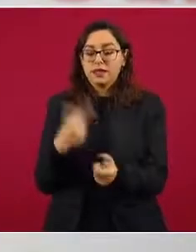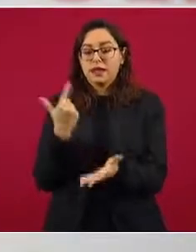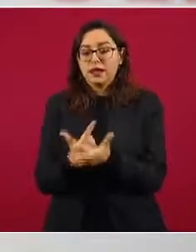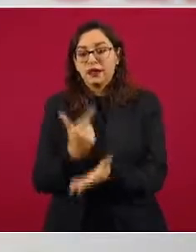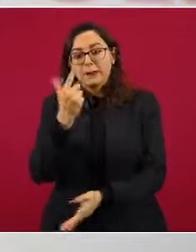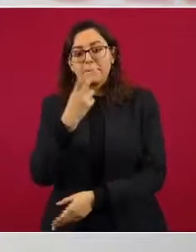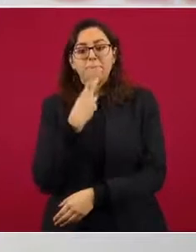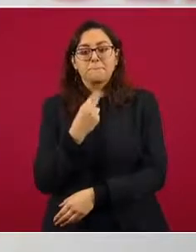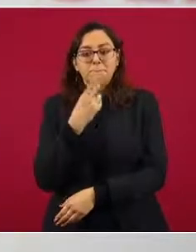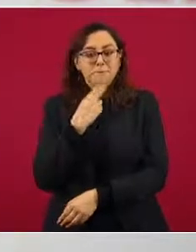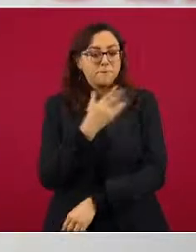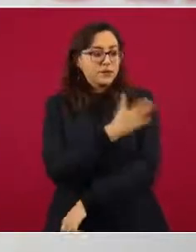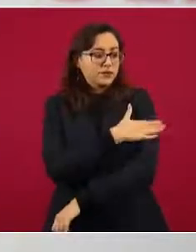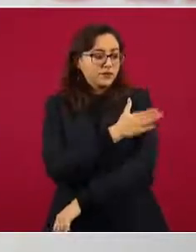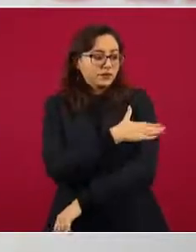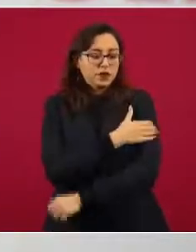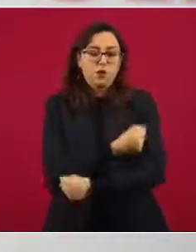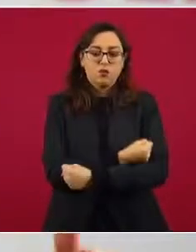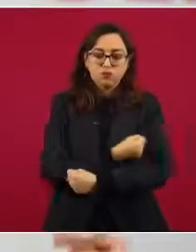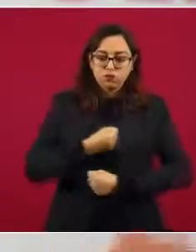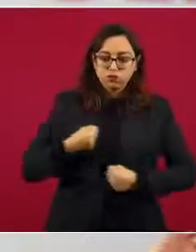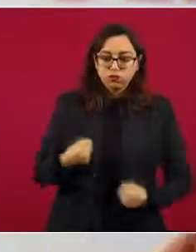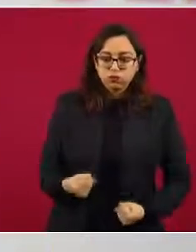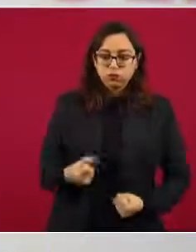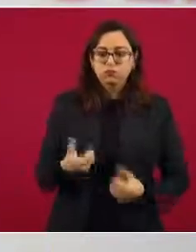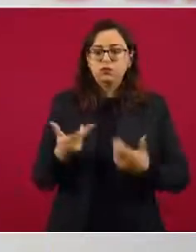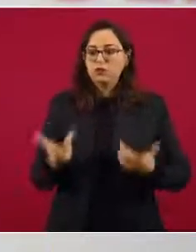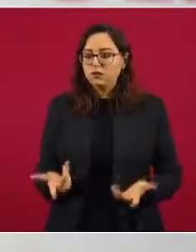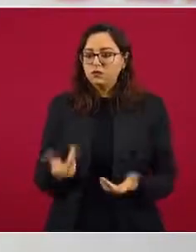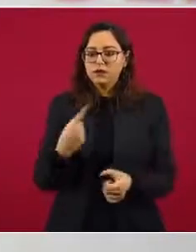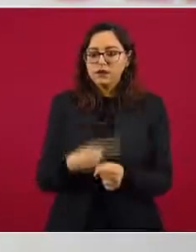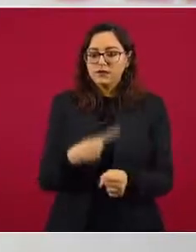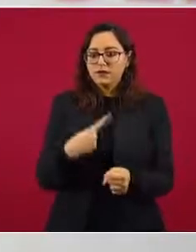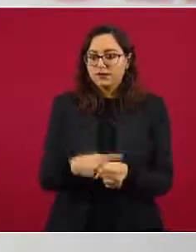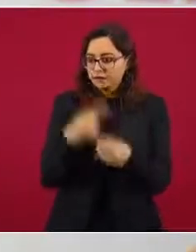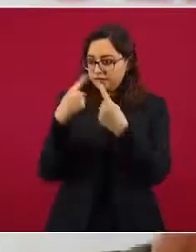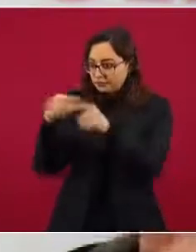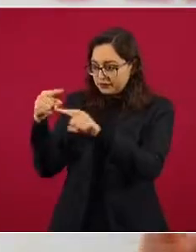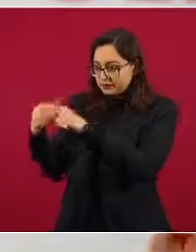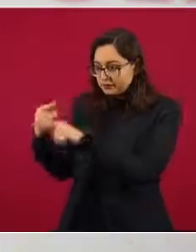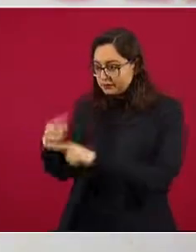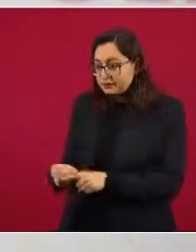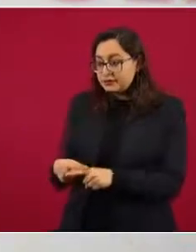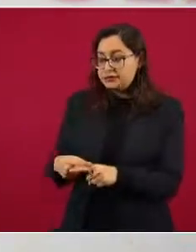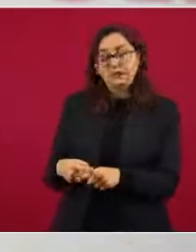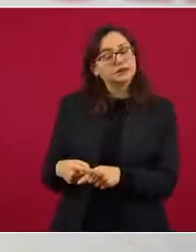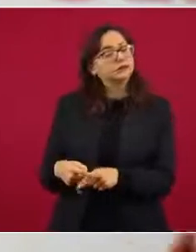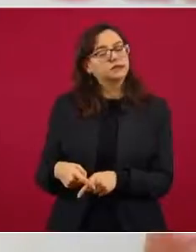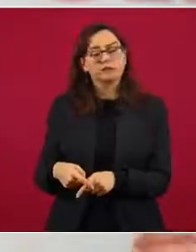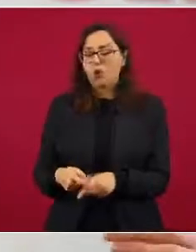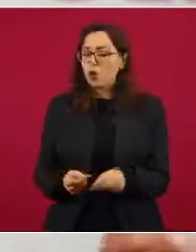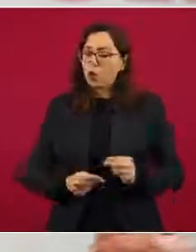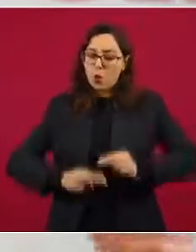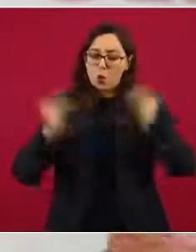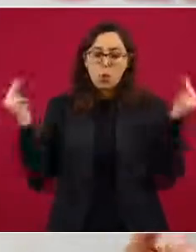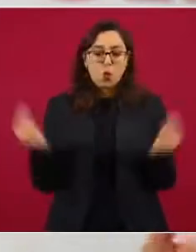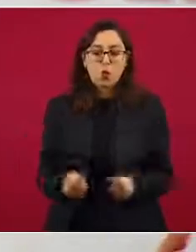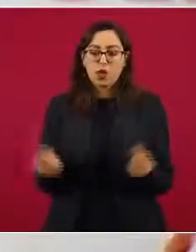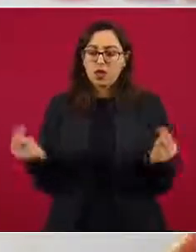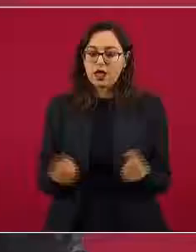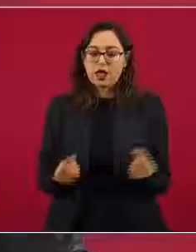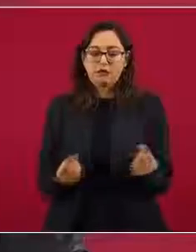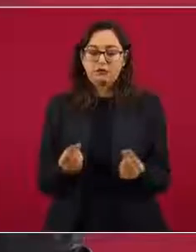como diabetes, hipertensión, obesidad y otras enfermedades crónicas, es muy importante que